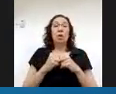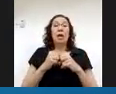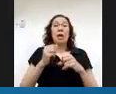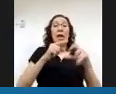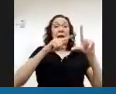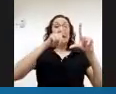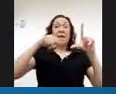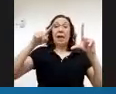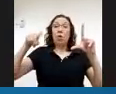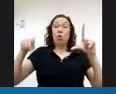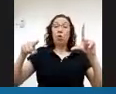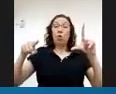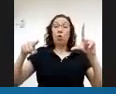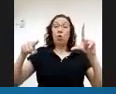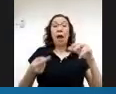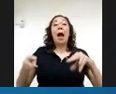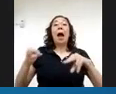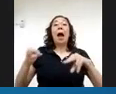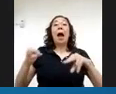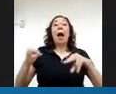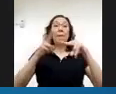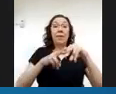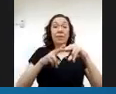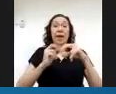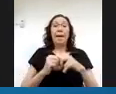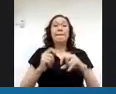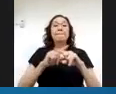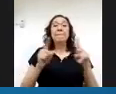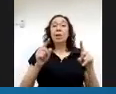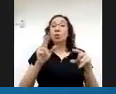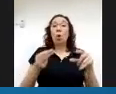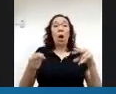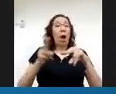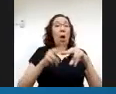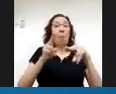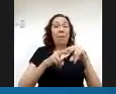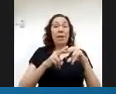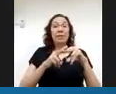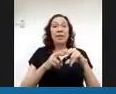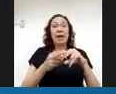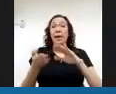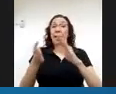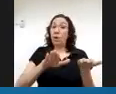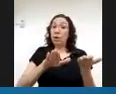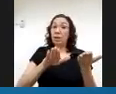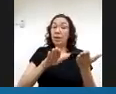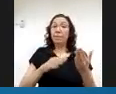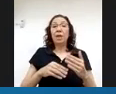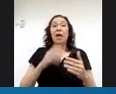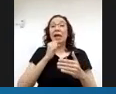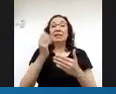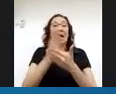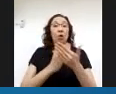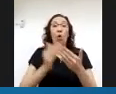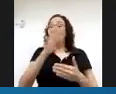curva de contagios aumenta, pero no aumenta la curva de mortalidad. Es algo que